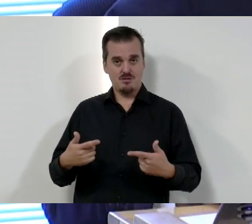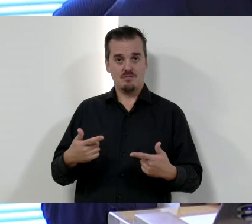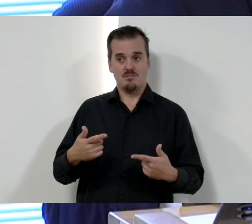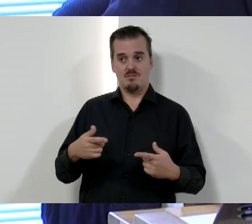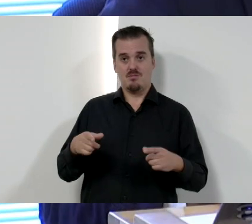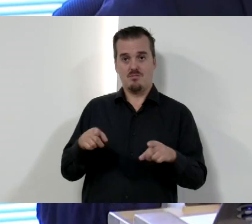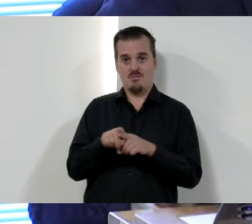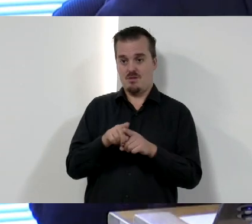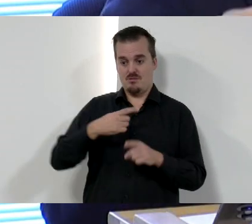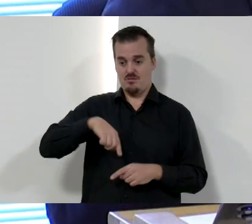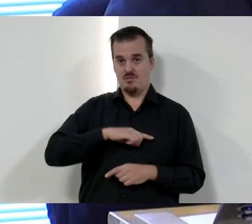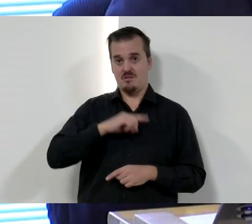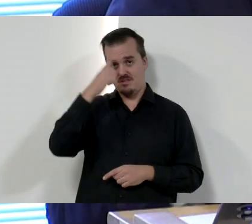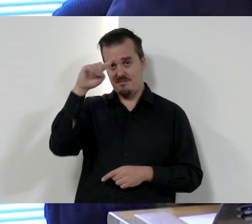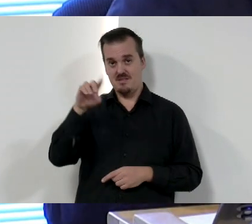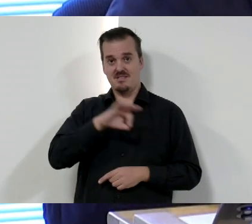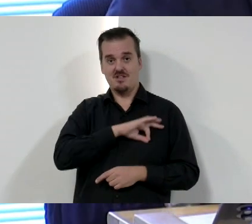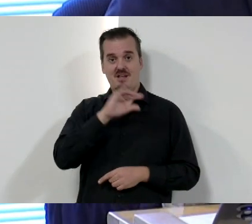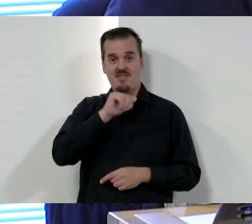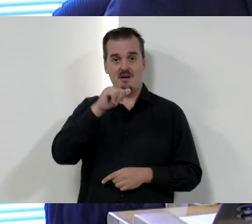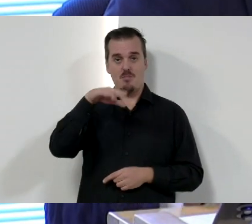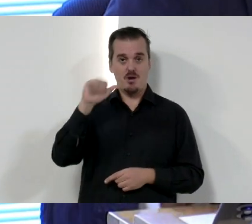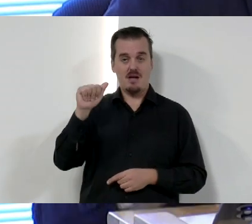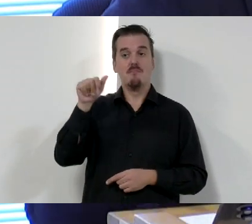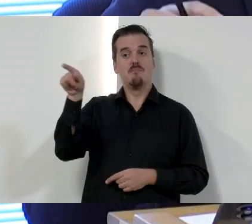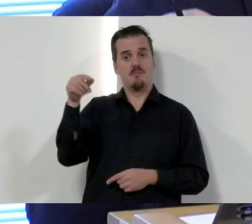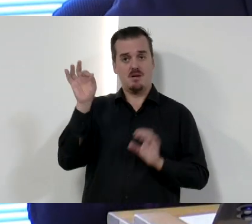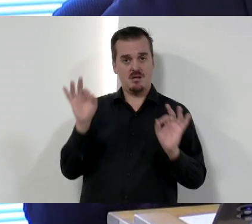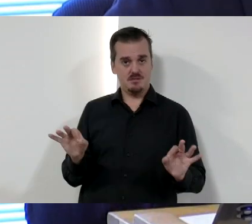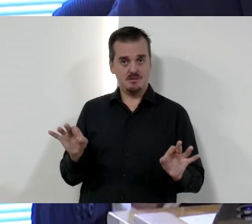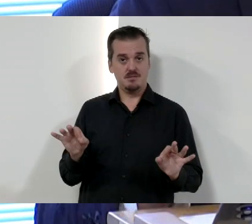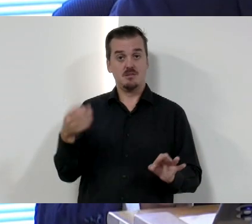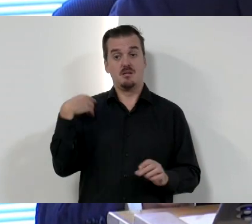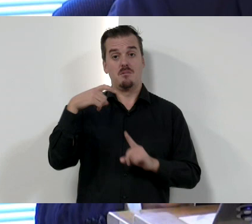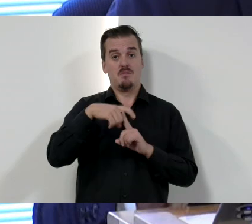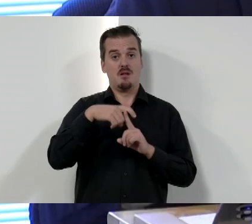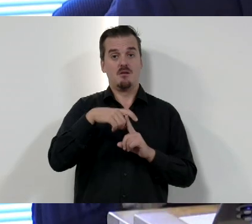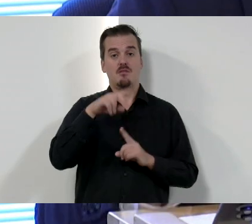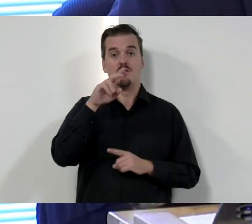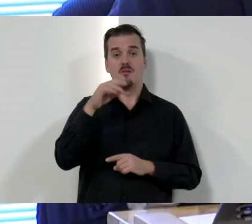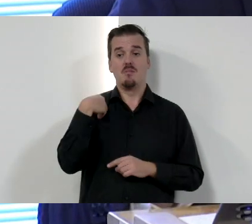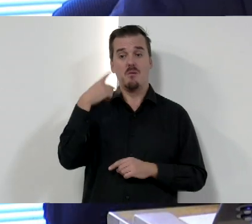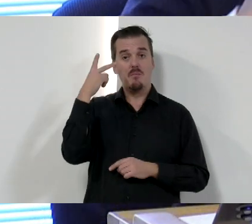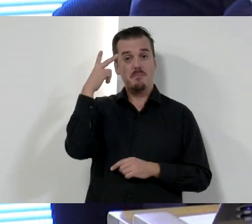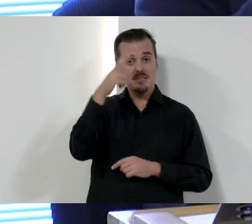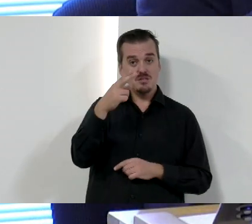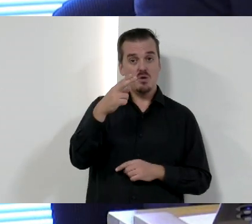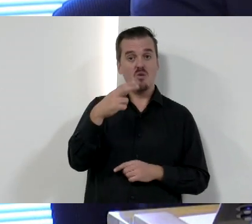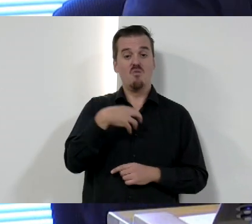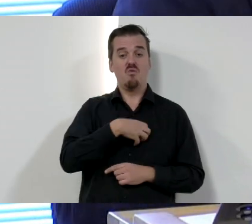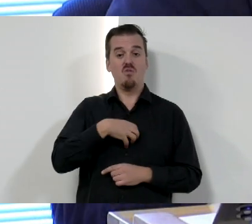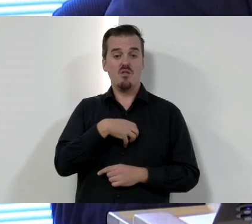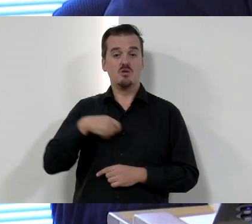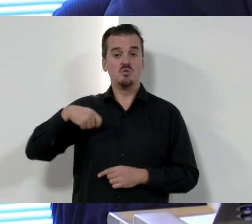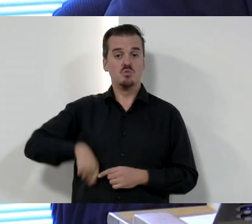esto es así. Pero es más, me voy a mayo del 2010. Aquí el que congeló las pensiones y bajó el sueldo de los funcionarios fue el señor